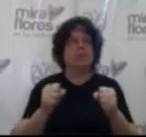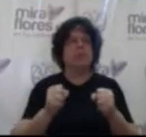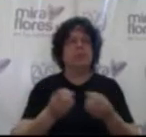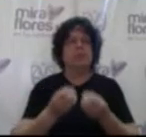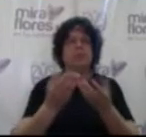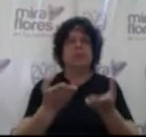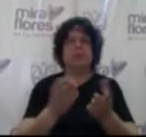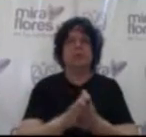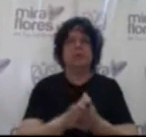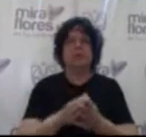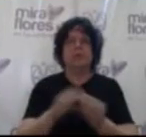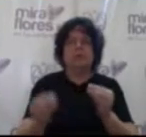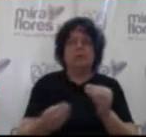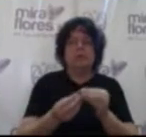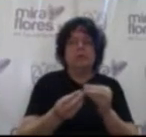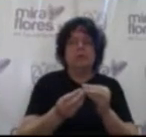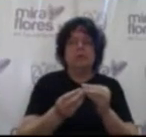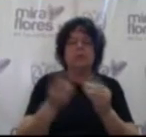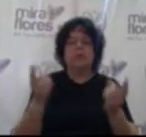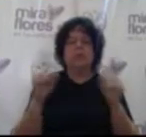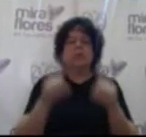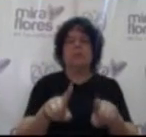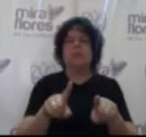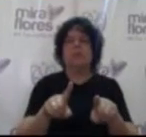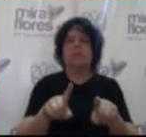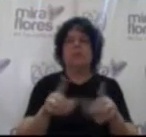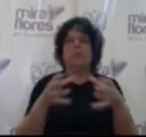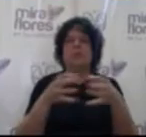sentido, adjunto al presente el acuerdo de Consejo número